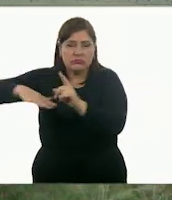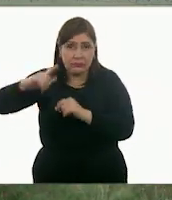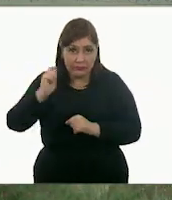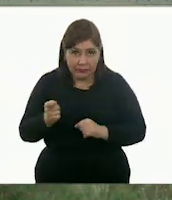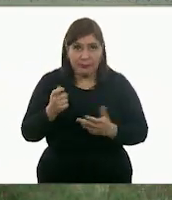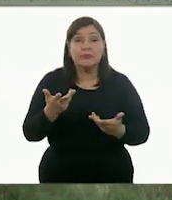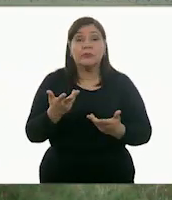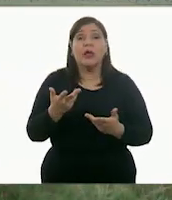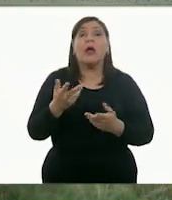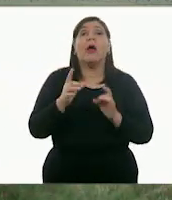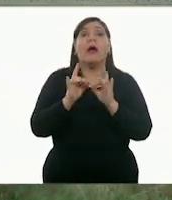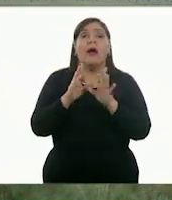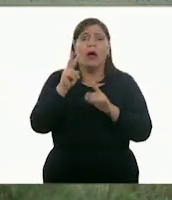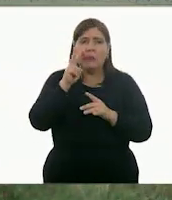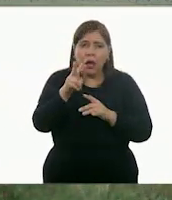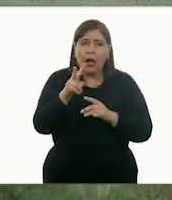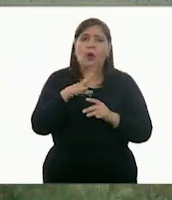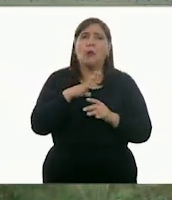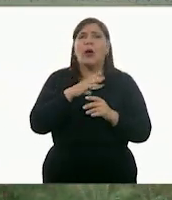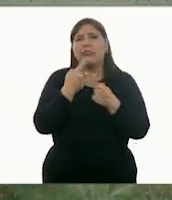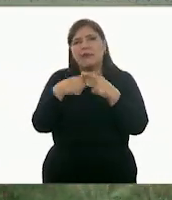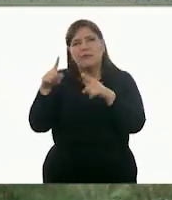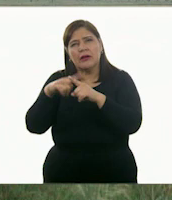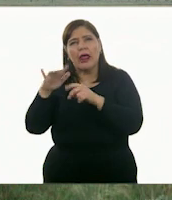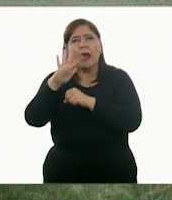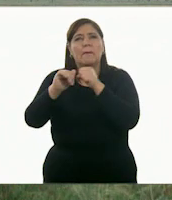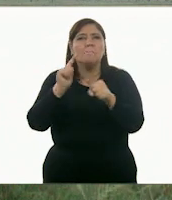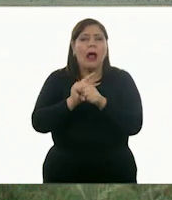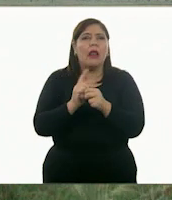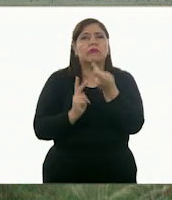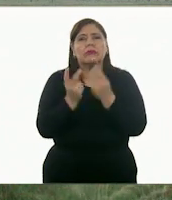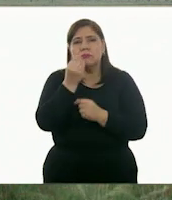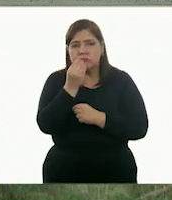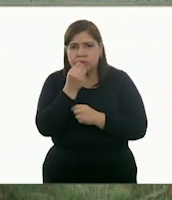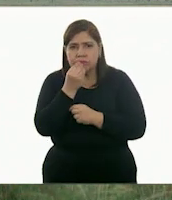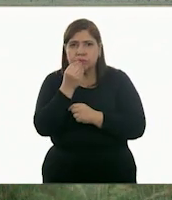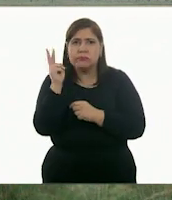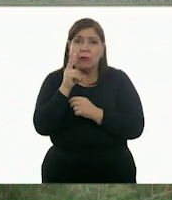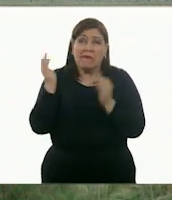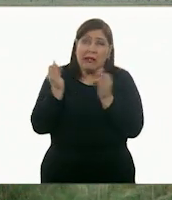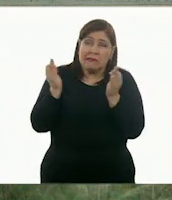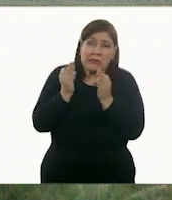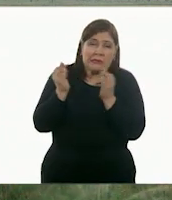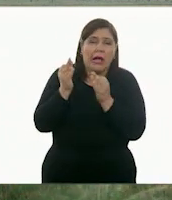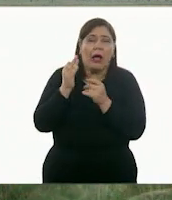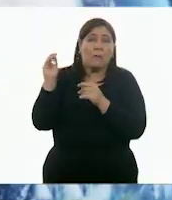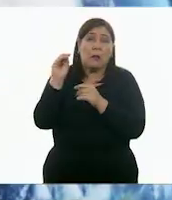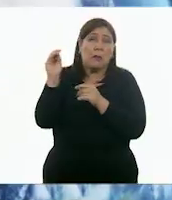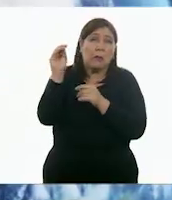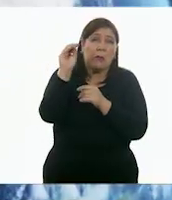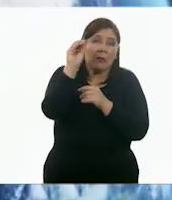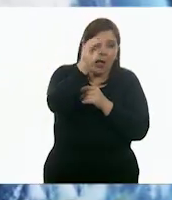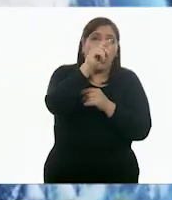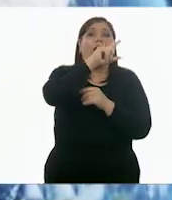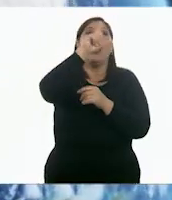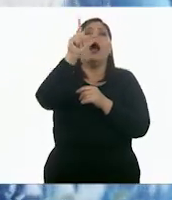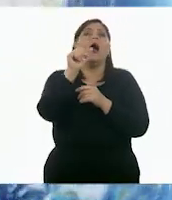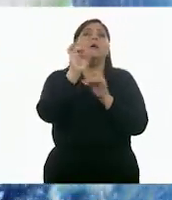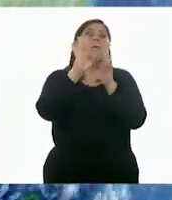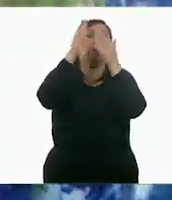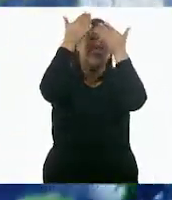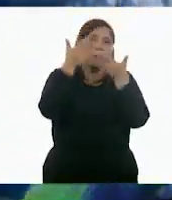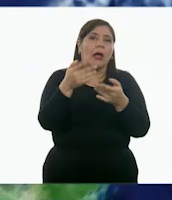Siguieron grandes manadas de herbívoros que huían del frío hacia un clima más cálido y llegaron al centro del